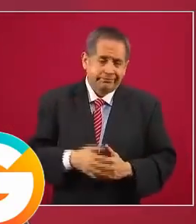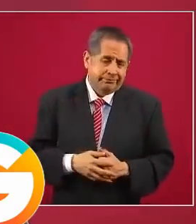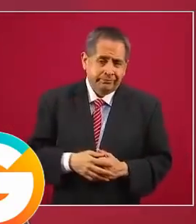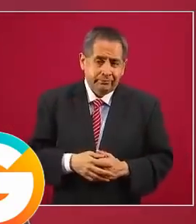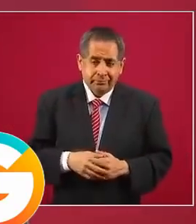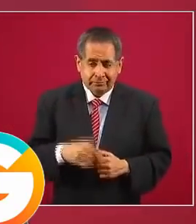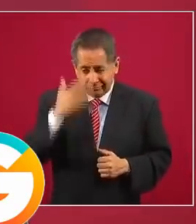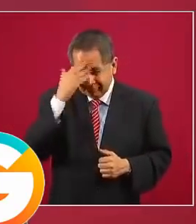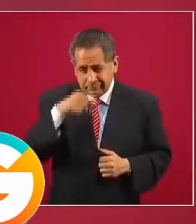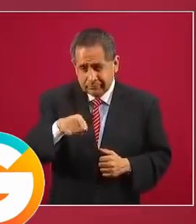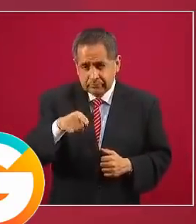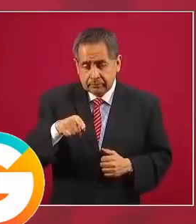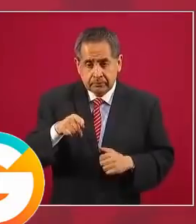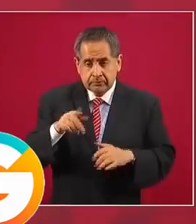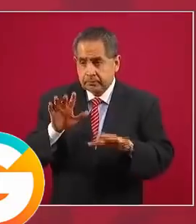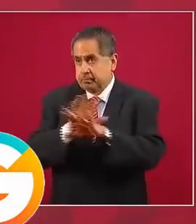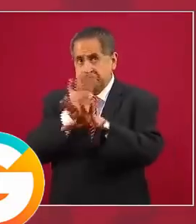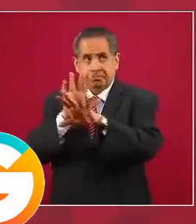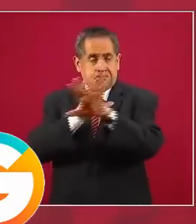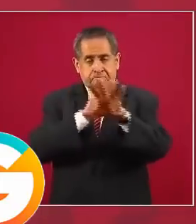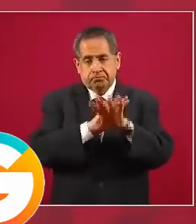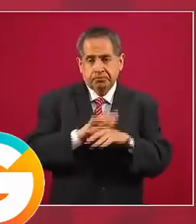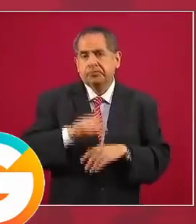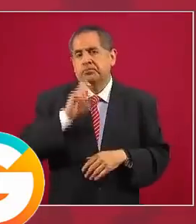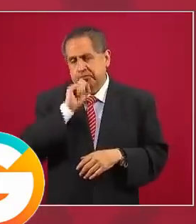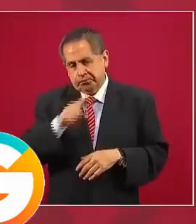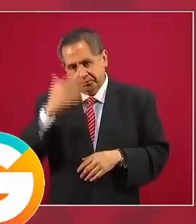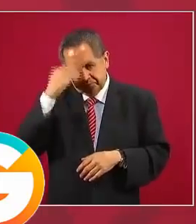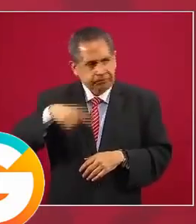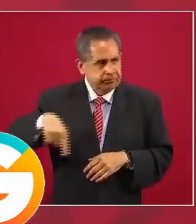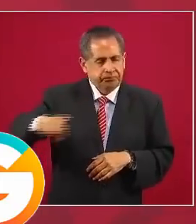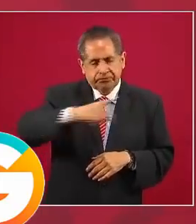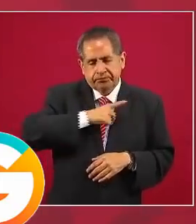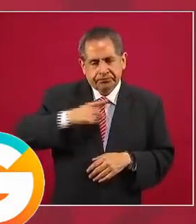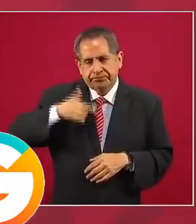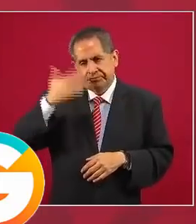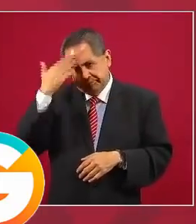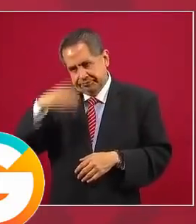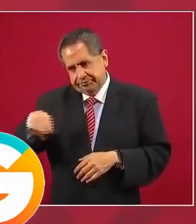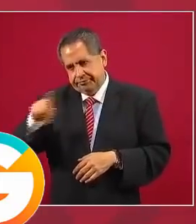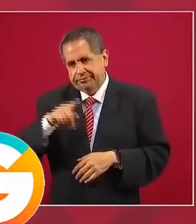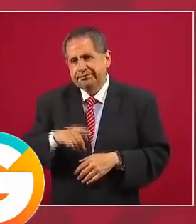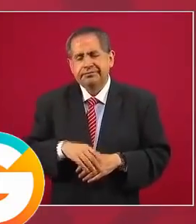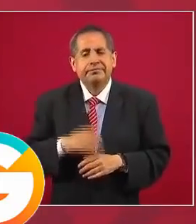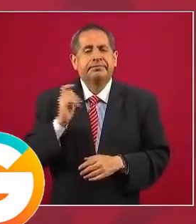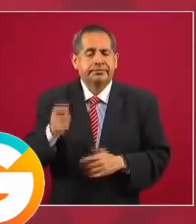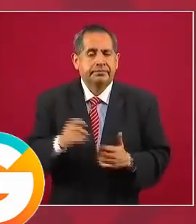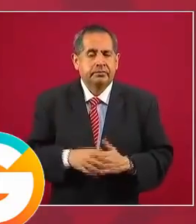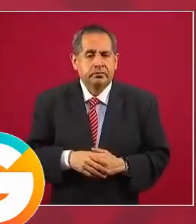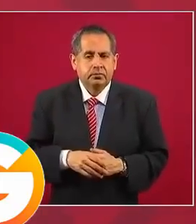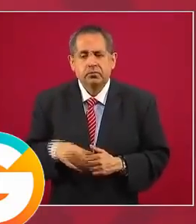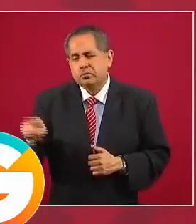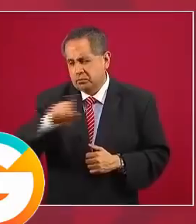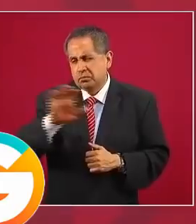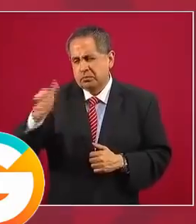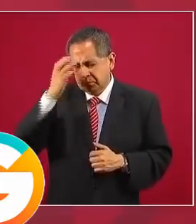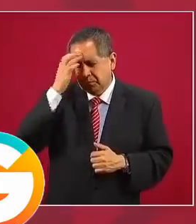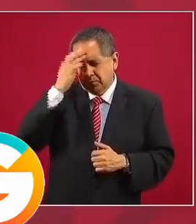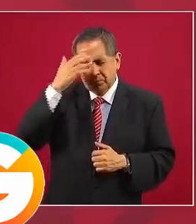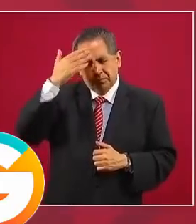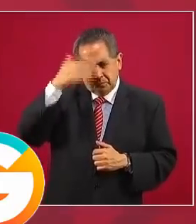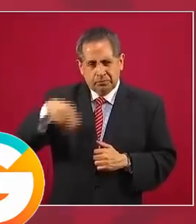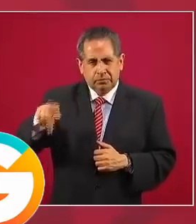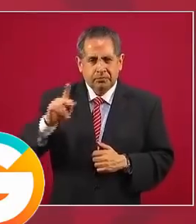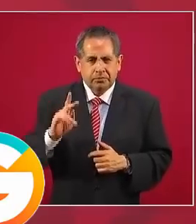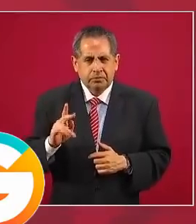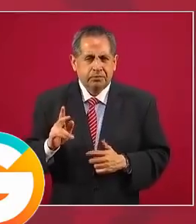han habido cambios, esto también lo tiene que saber la gente, muchos lo conocen,